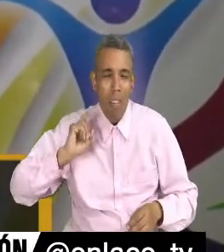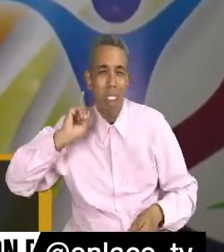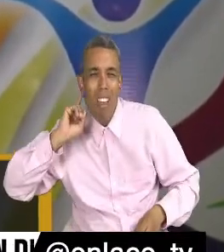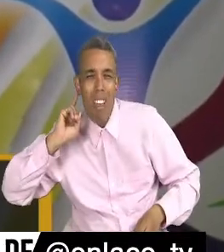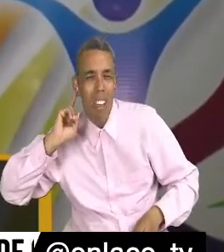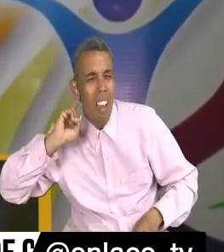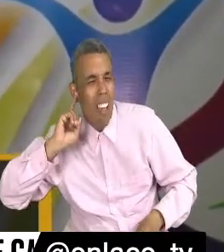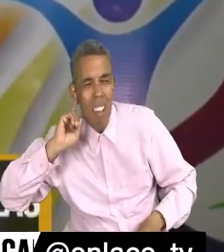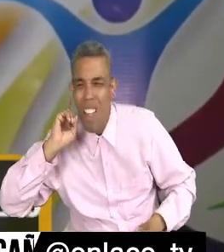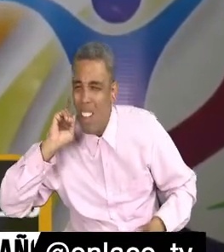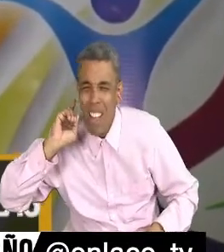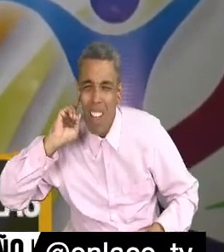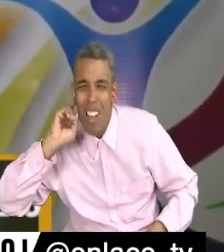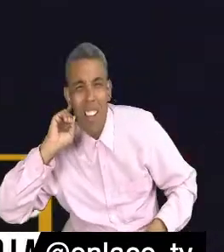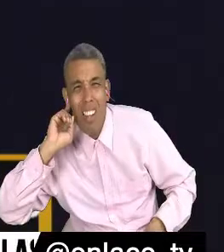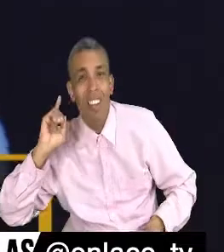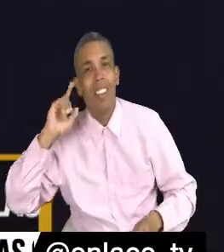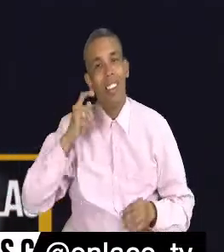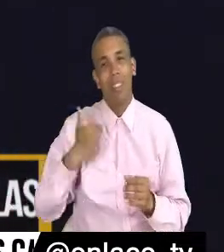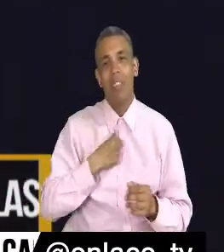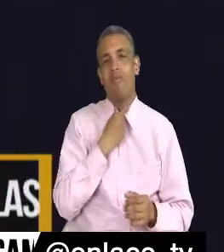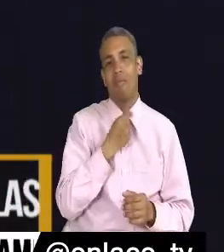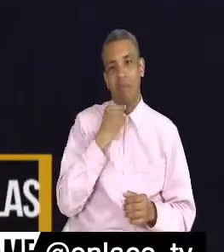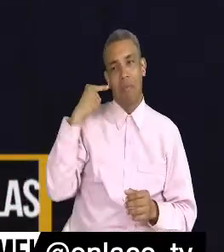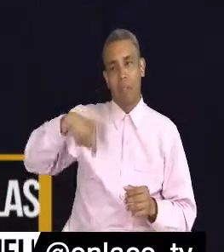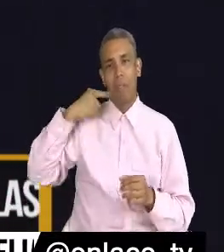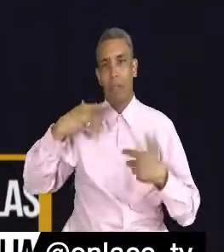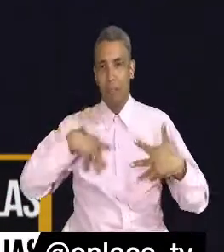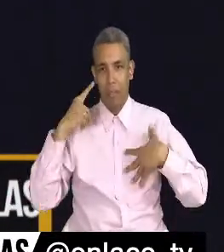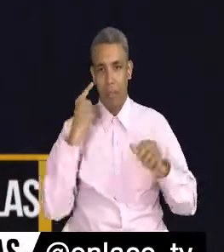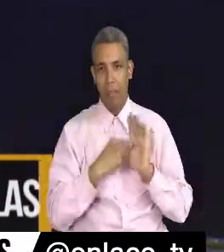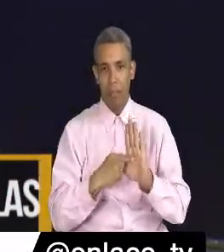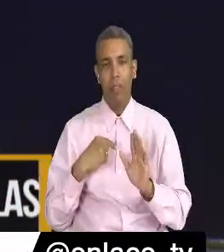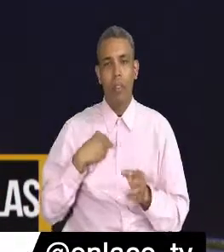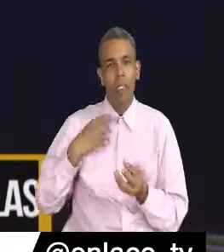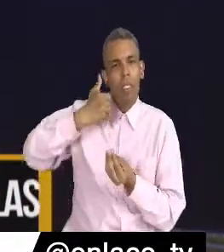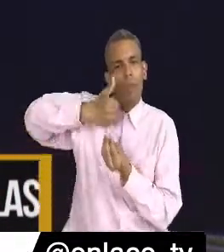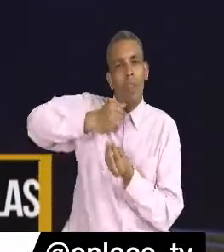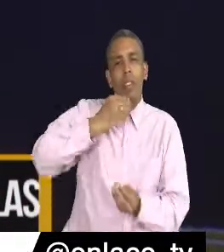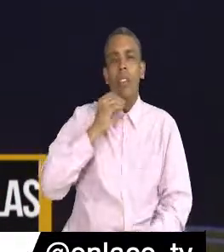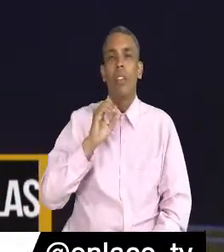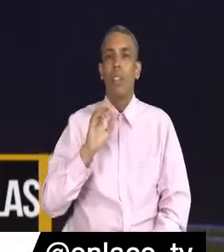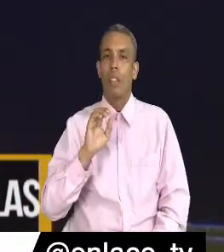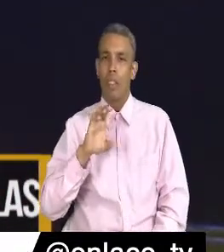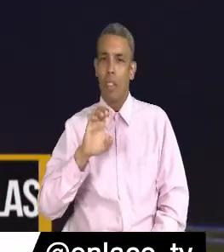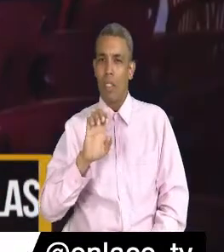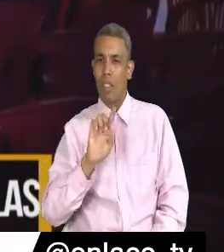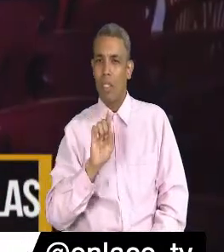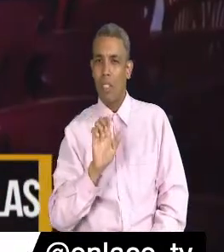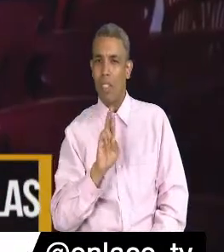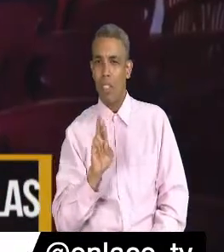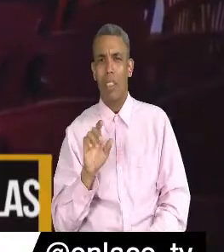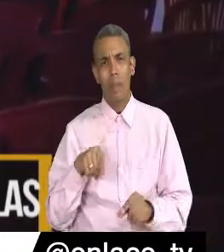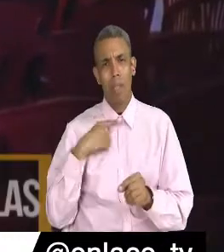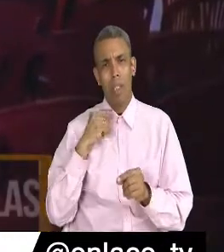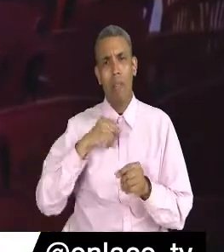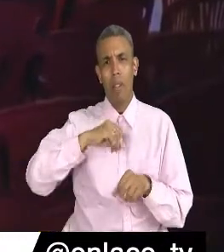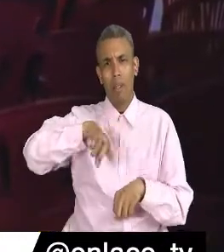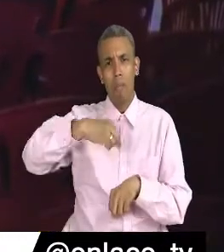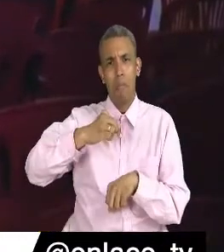trabajada por el maestro César Vera de Bucaramanga. Estas obras son representadas tanto en la Escuela del Barrio Pueblo Nuevo como en corregimientos como El Llanito,